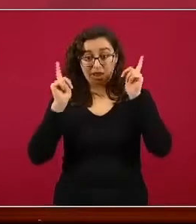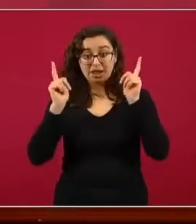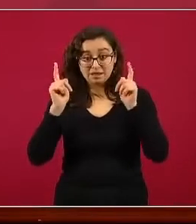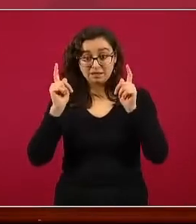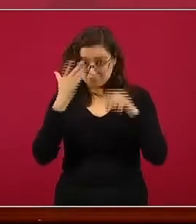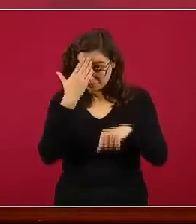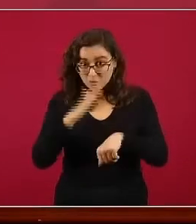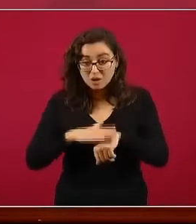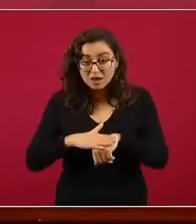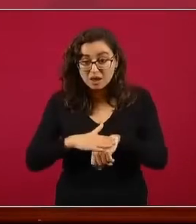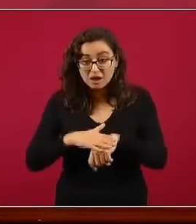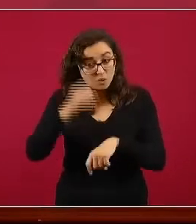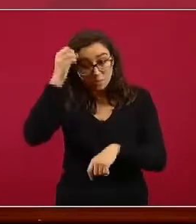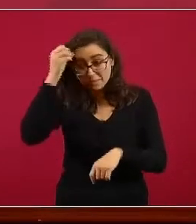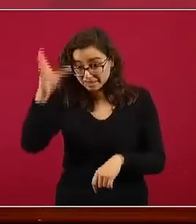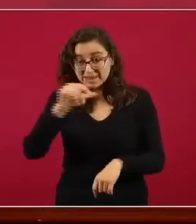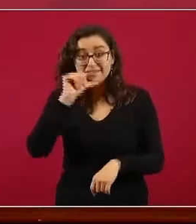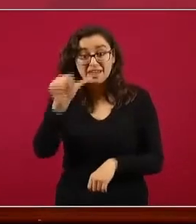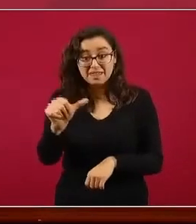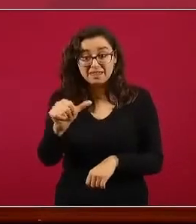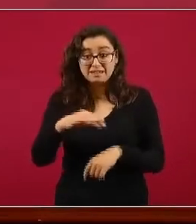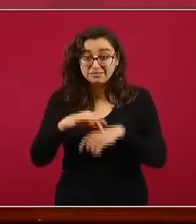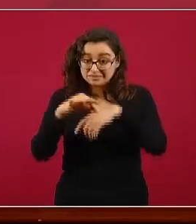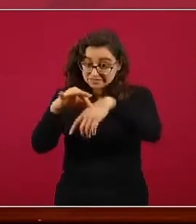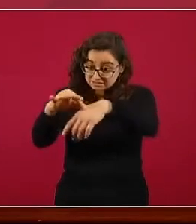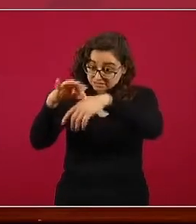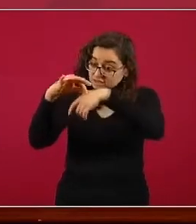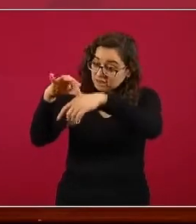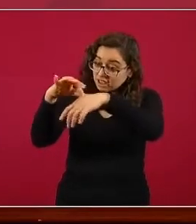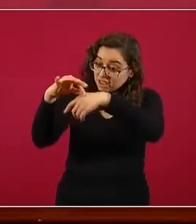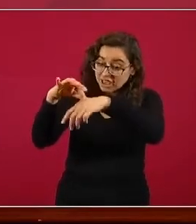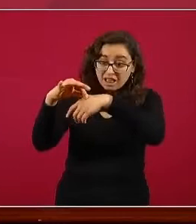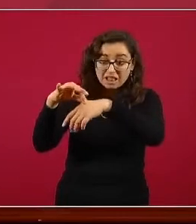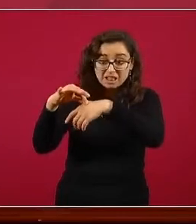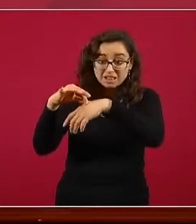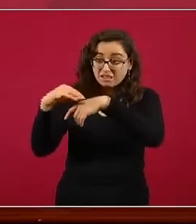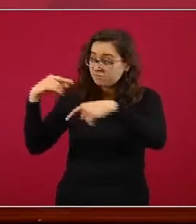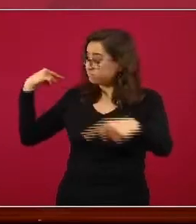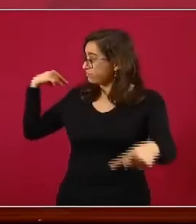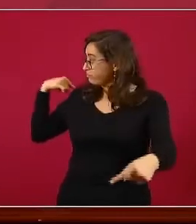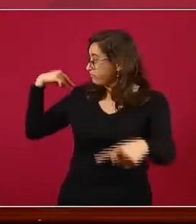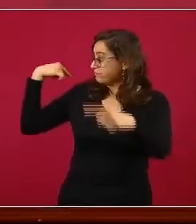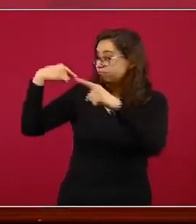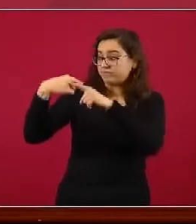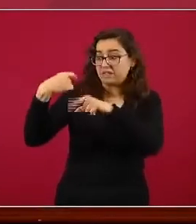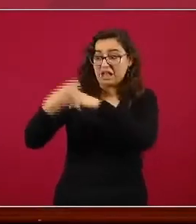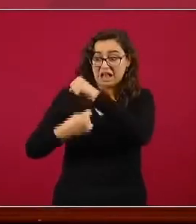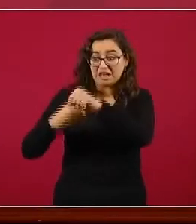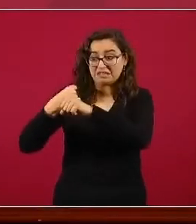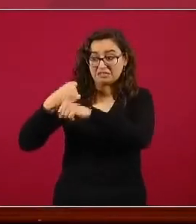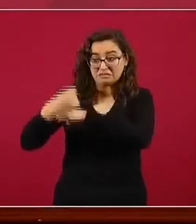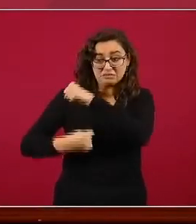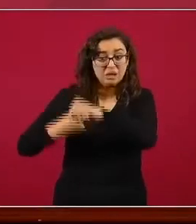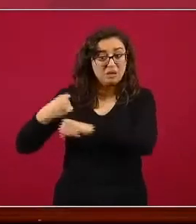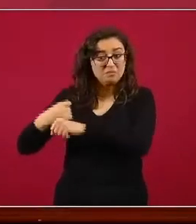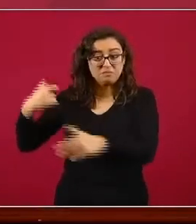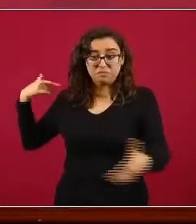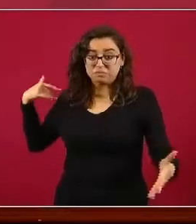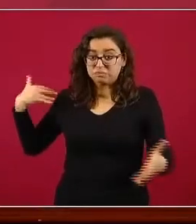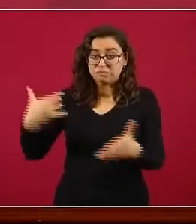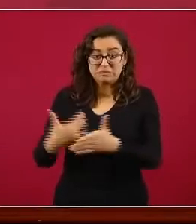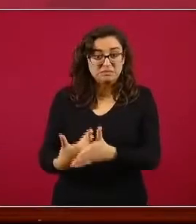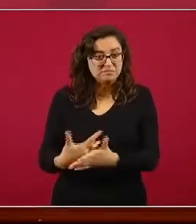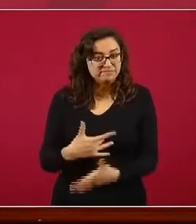eso, porque es una realidad conocida desde hace décadas y es una realidad ofensiva,